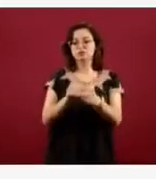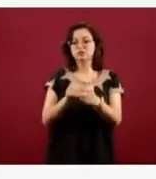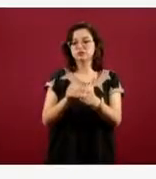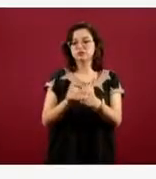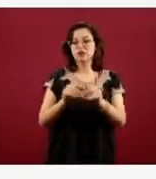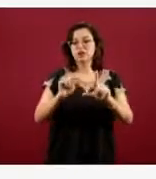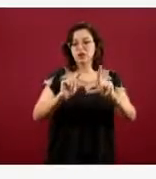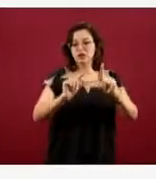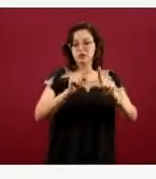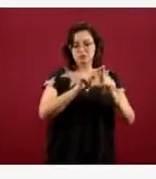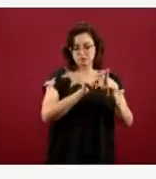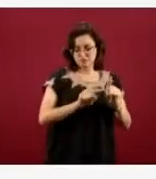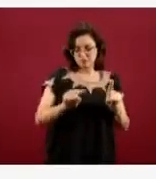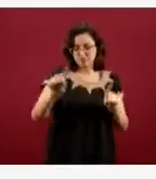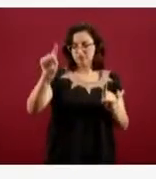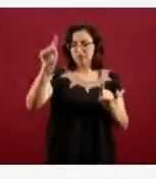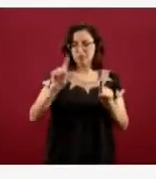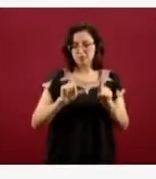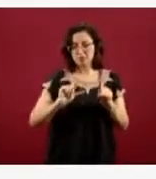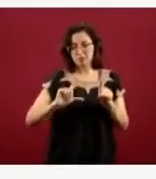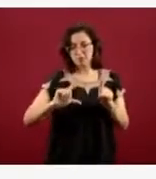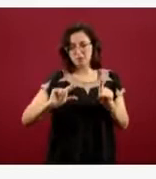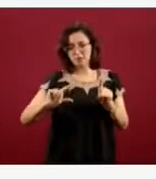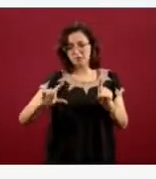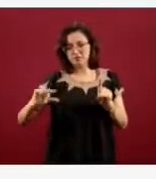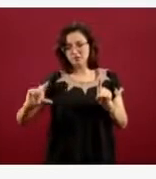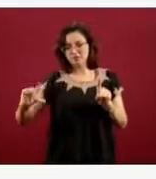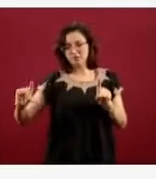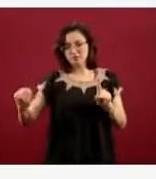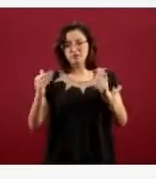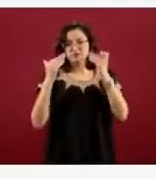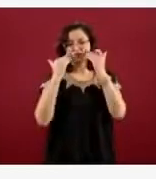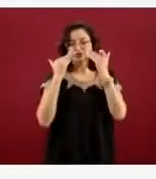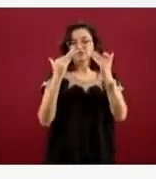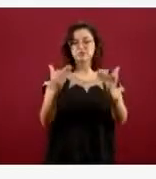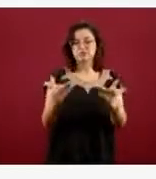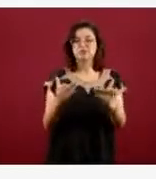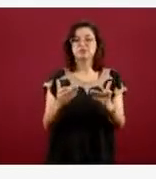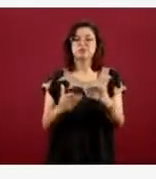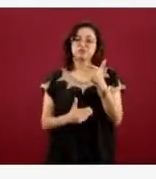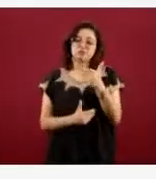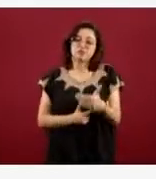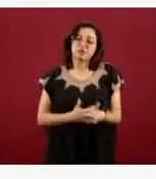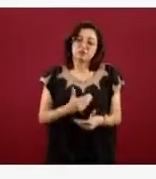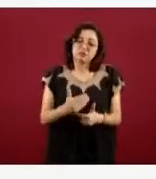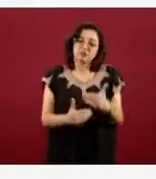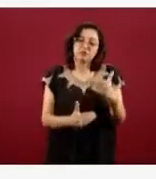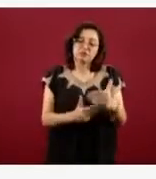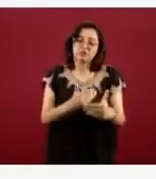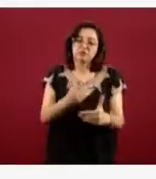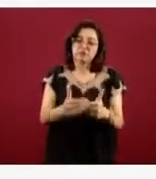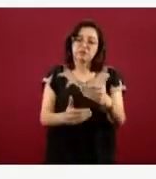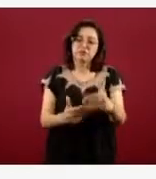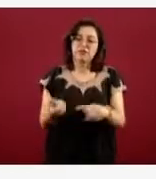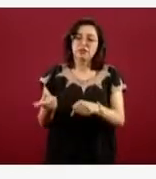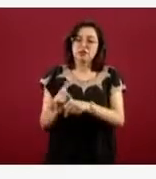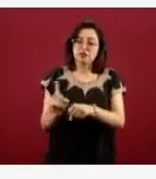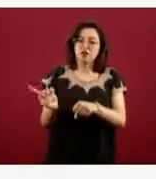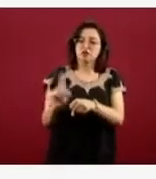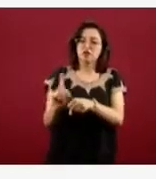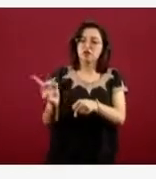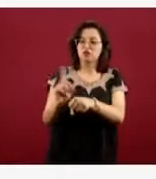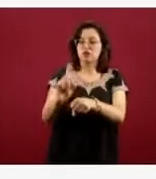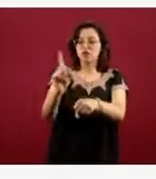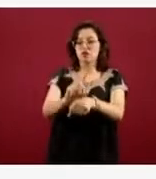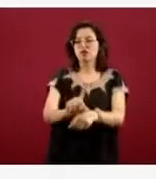gráfica de barras que en su momento nos evidencia cómo se han estado presentando los casos por día. Es decir, en la